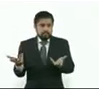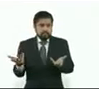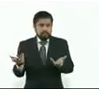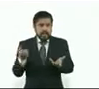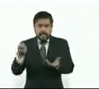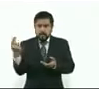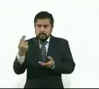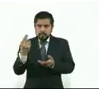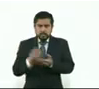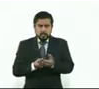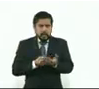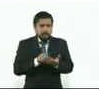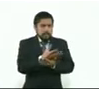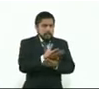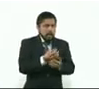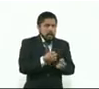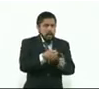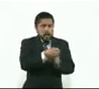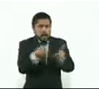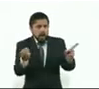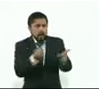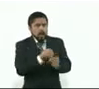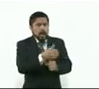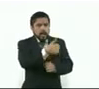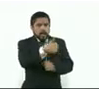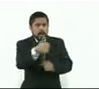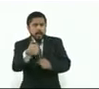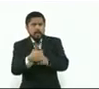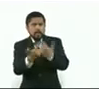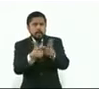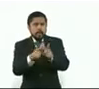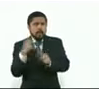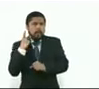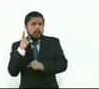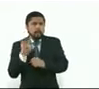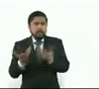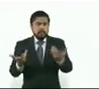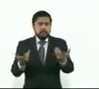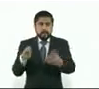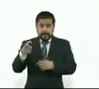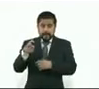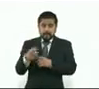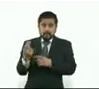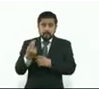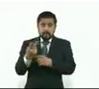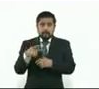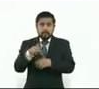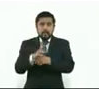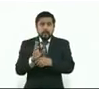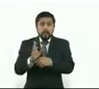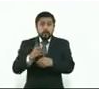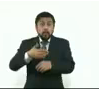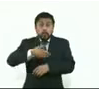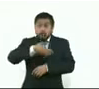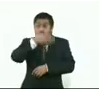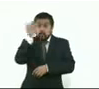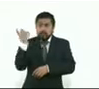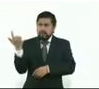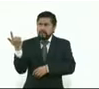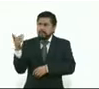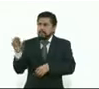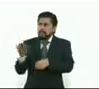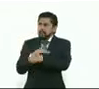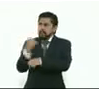que es disposición constitucional y legal de aportación a los partidos políticos, no sabemos en qué.